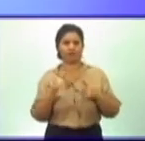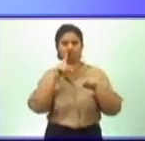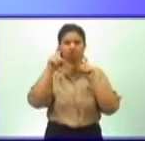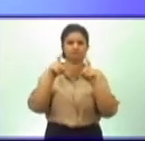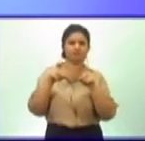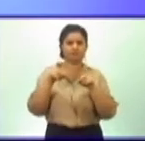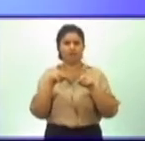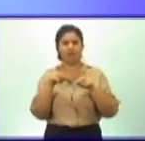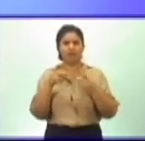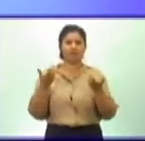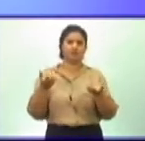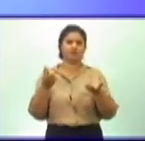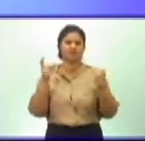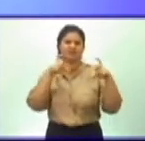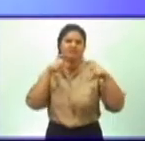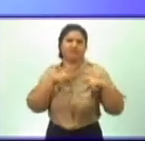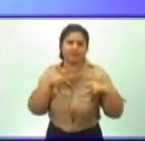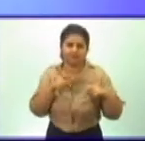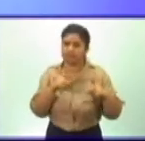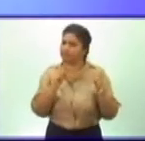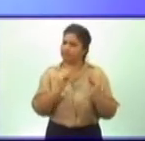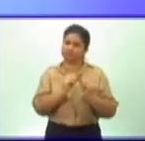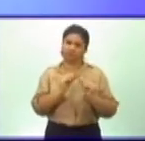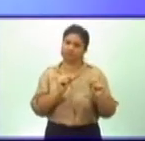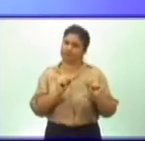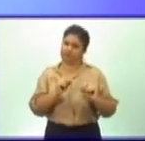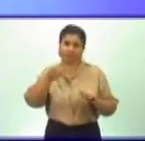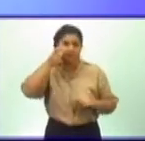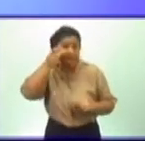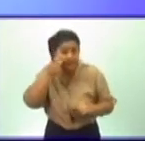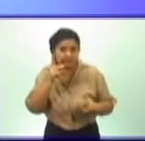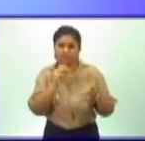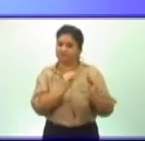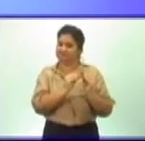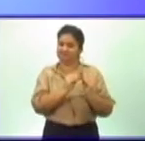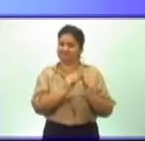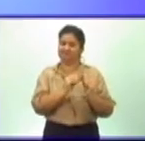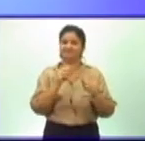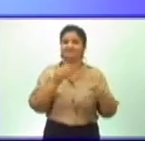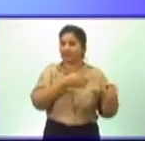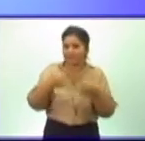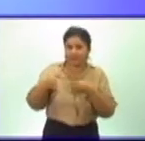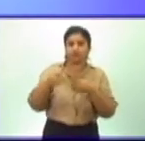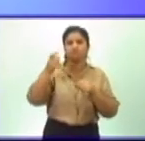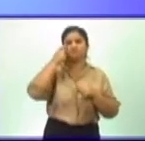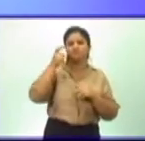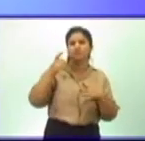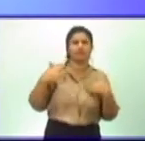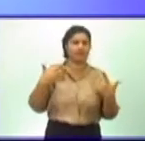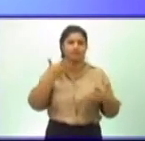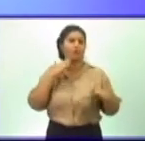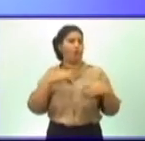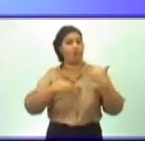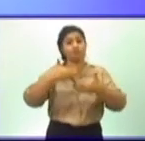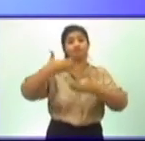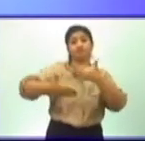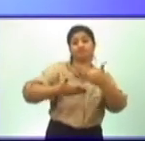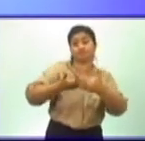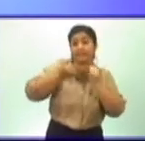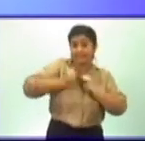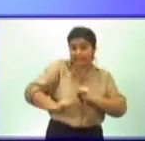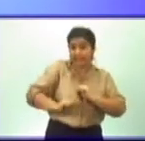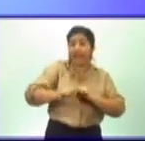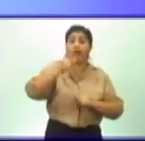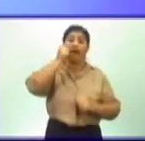¿qué pasará en el desarrollo argumental de esta obra a partir de que Mariana, la hija de